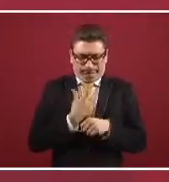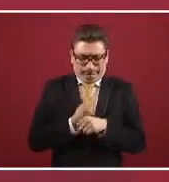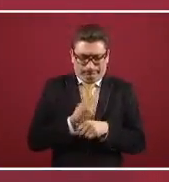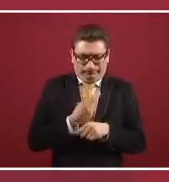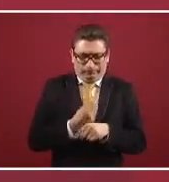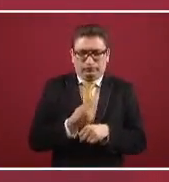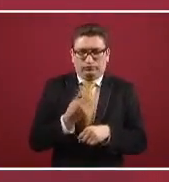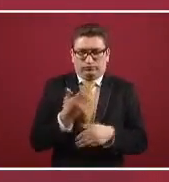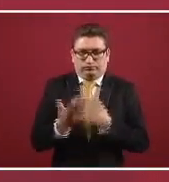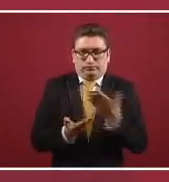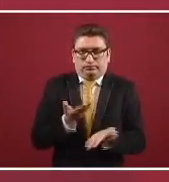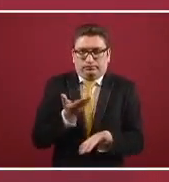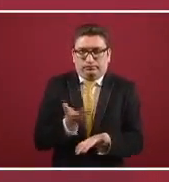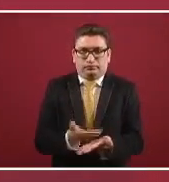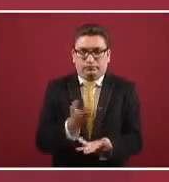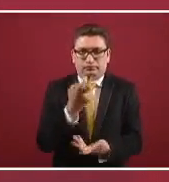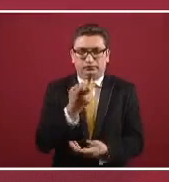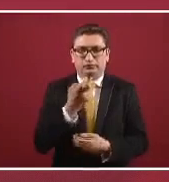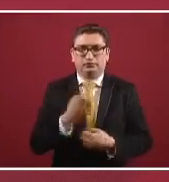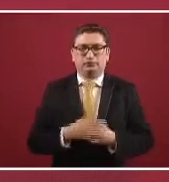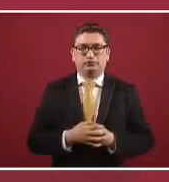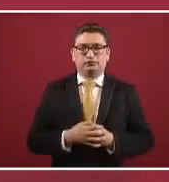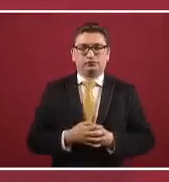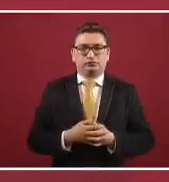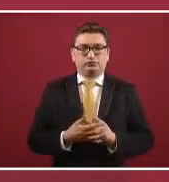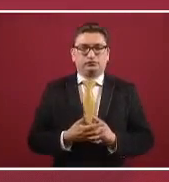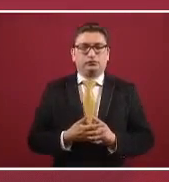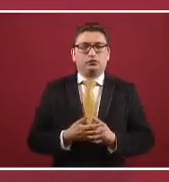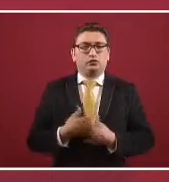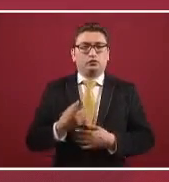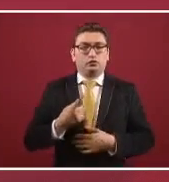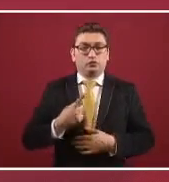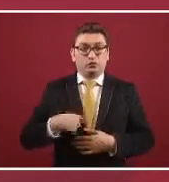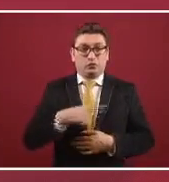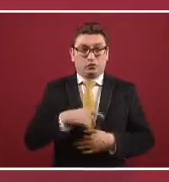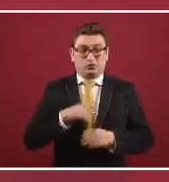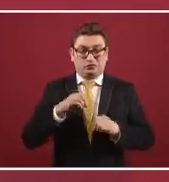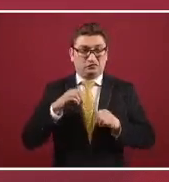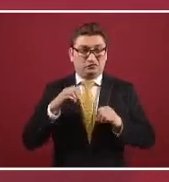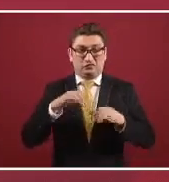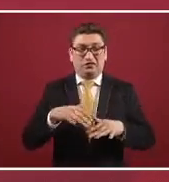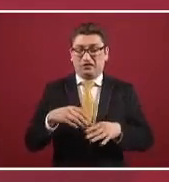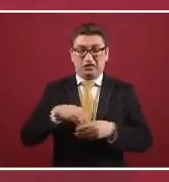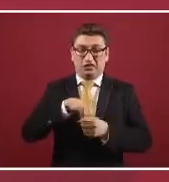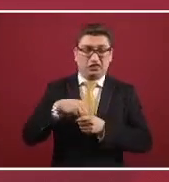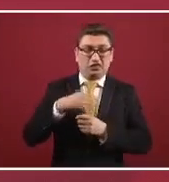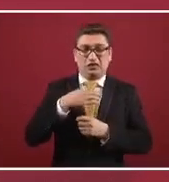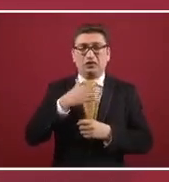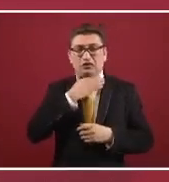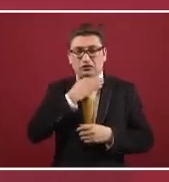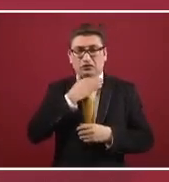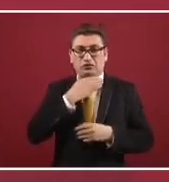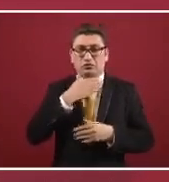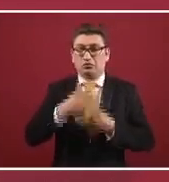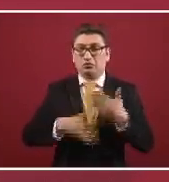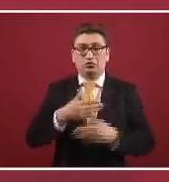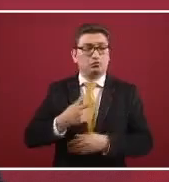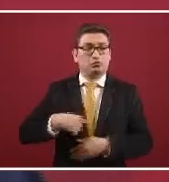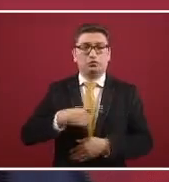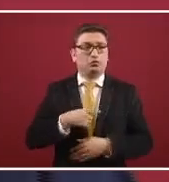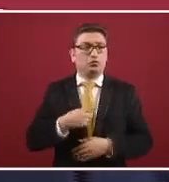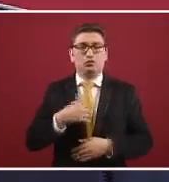no vamos a seguir con la corrupción como ellos